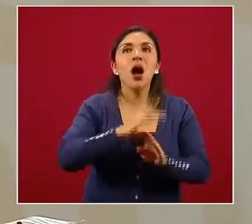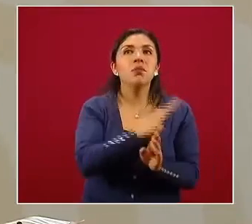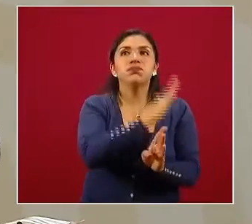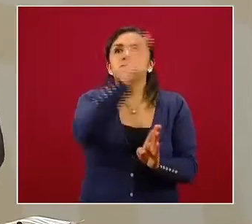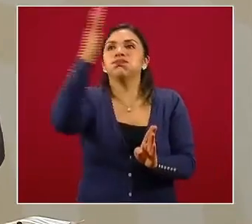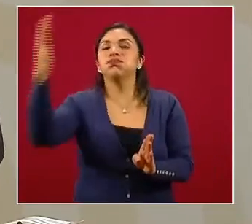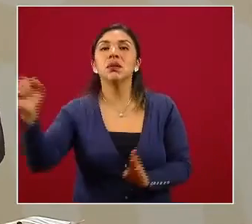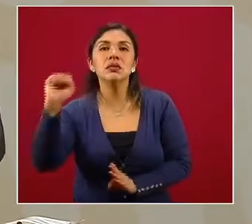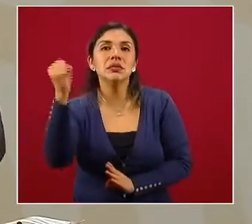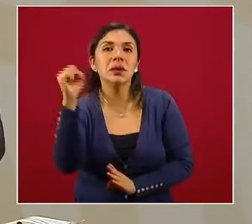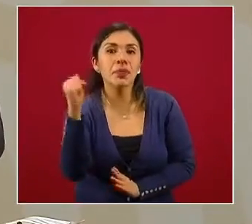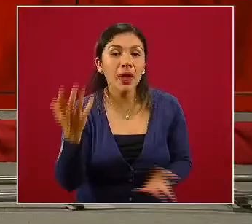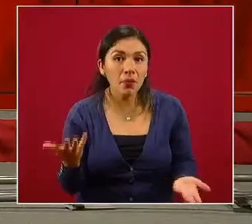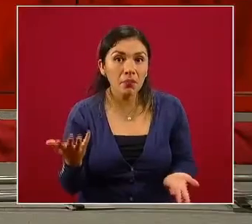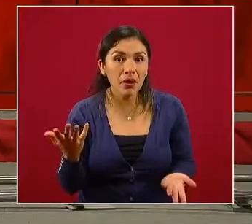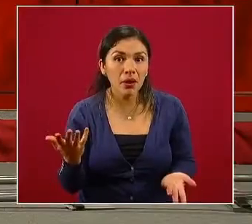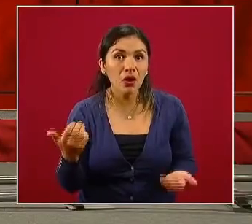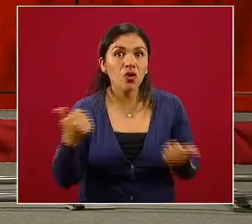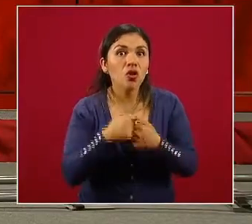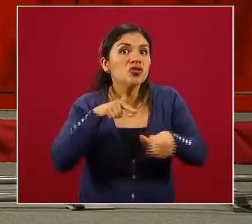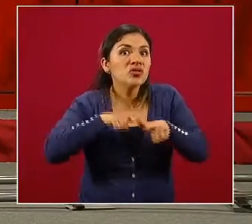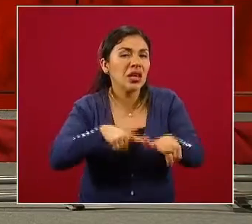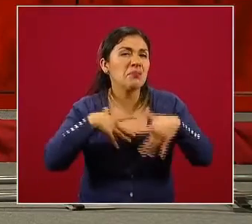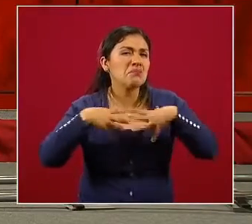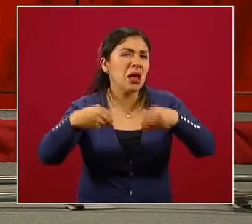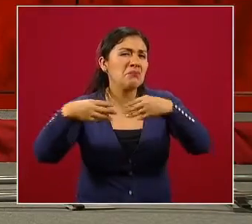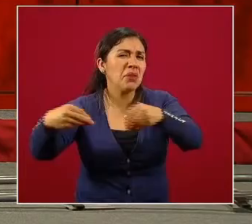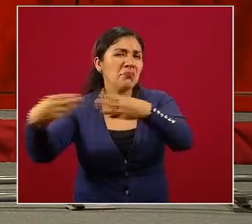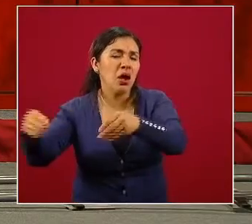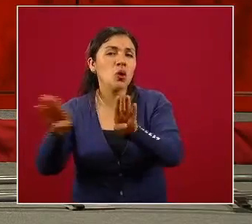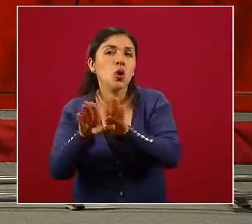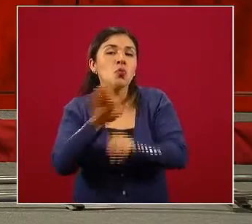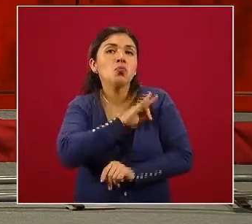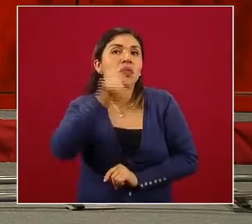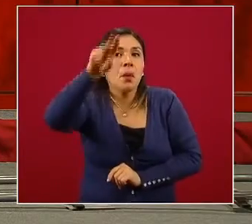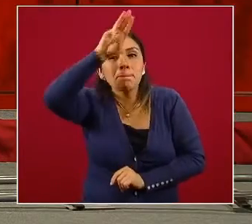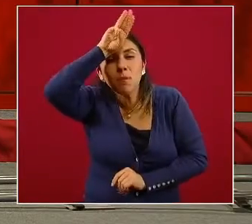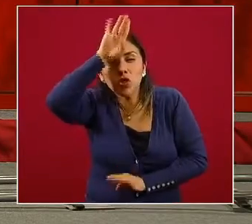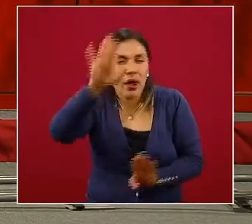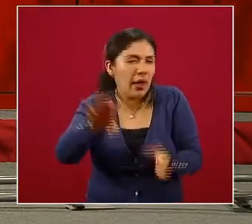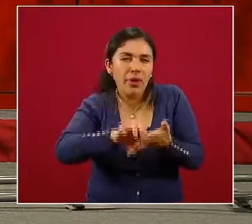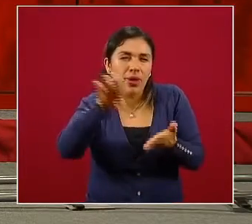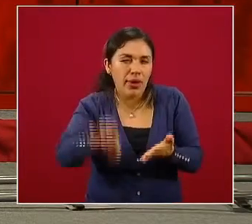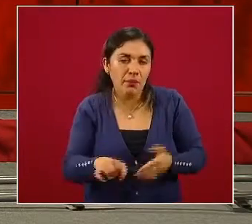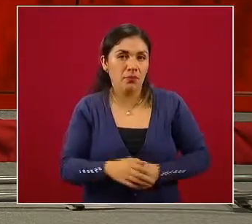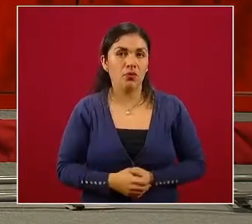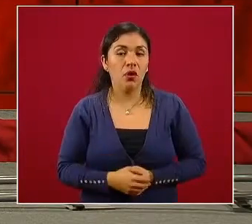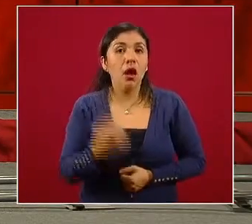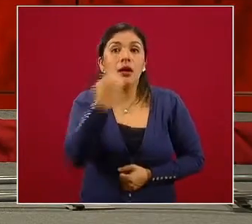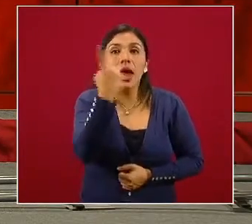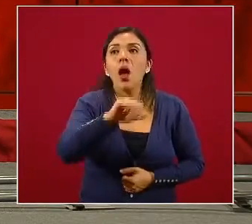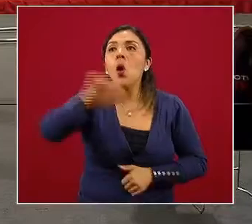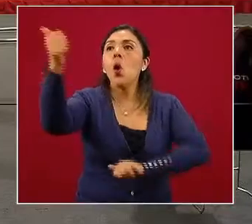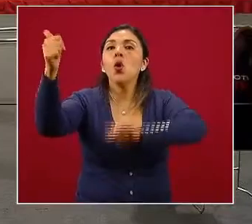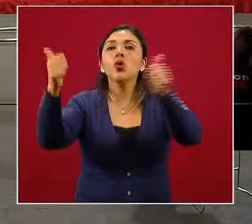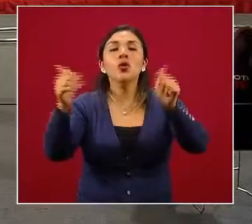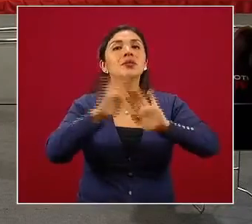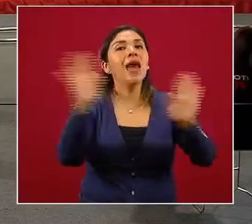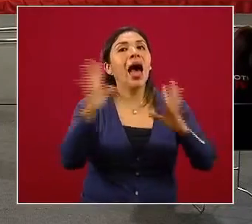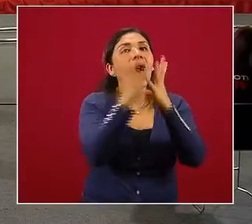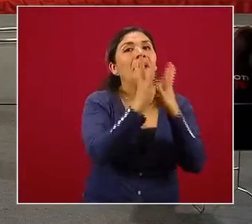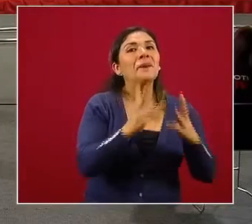finales de septiembre con transmisión. Esto podría ser el caso de Monterrey, por ejemplo. Mientras que otros ya